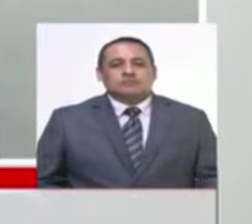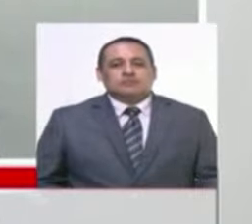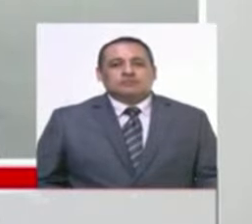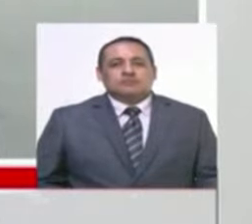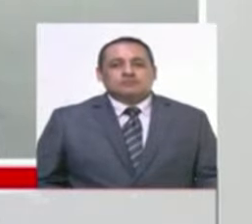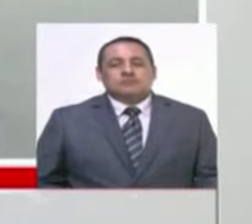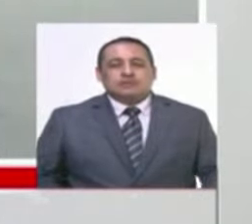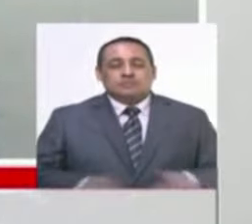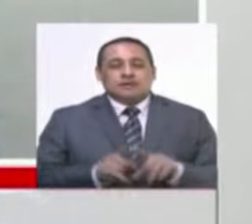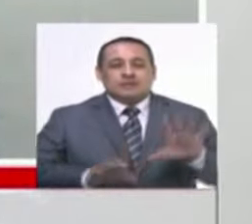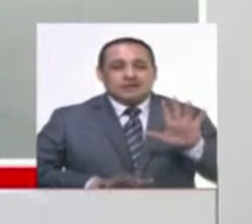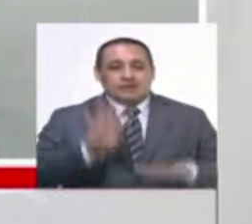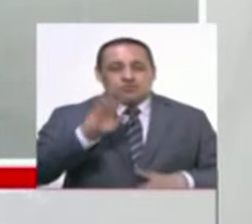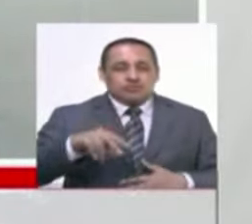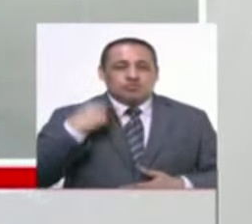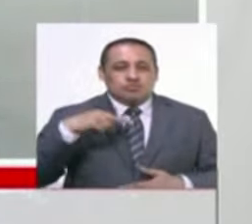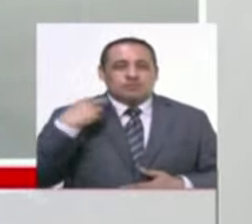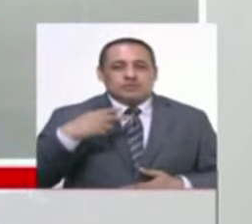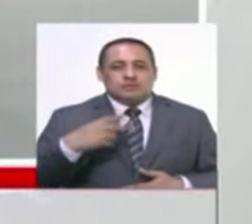El 14 de noviembre,